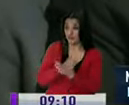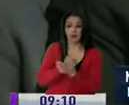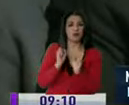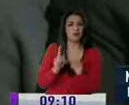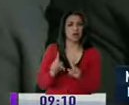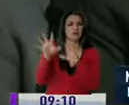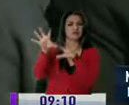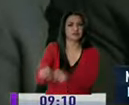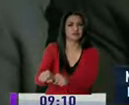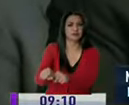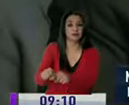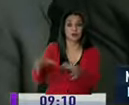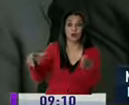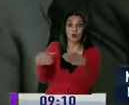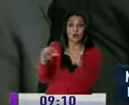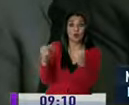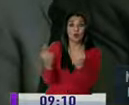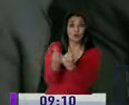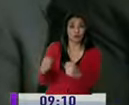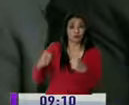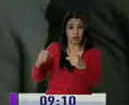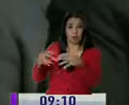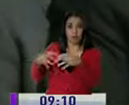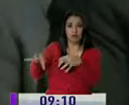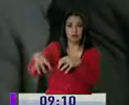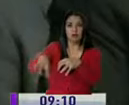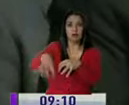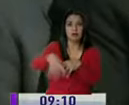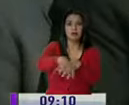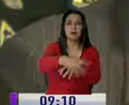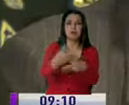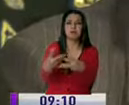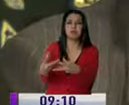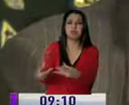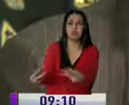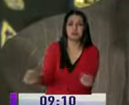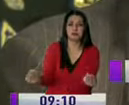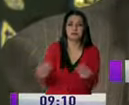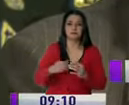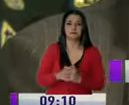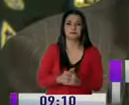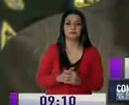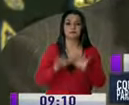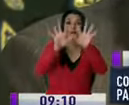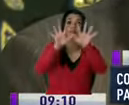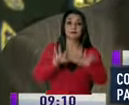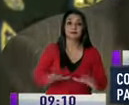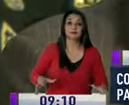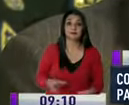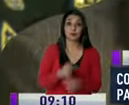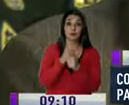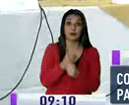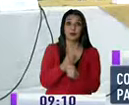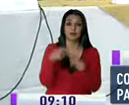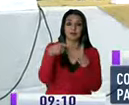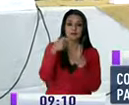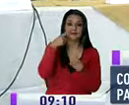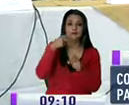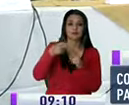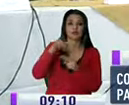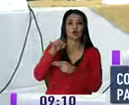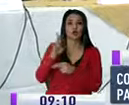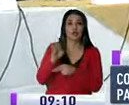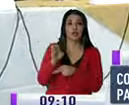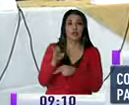los están comenzando a desarticular como banda narcodelictiva. Por parte de la Secretaría de Inteligencia, Jorge Costa aseguró